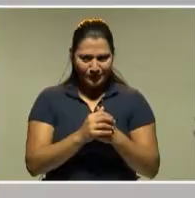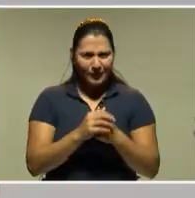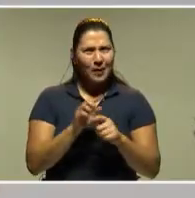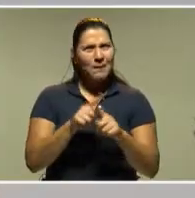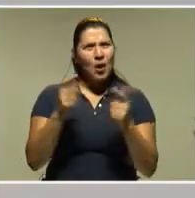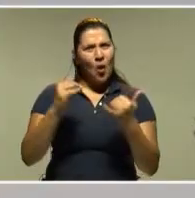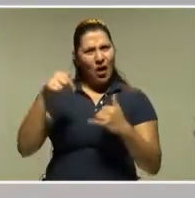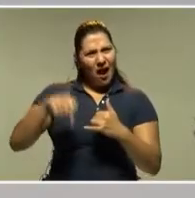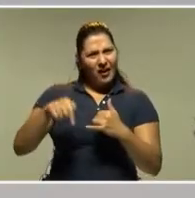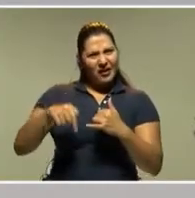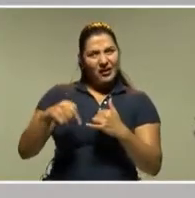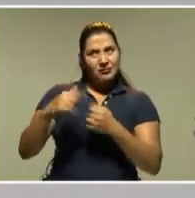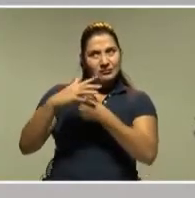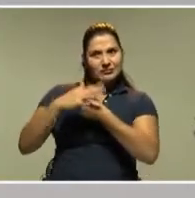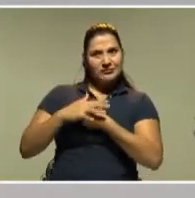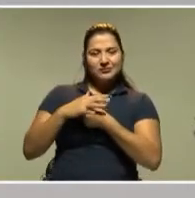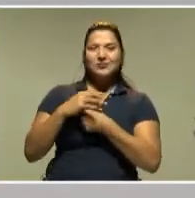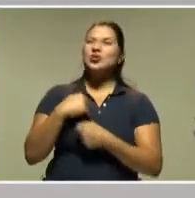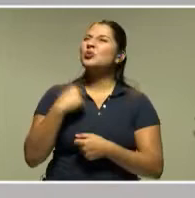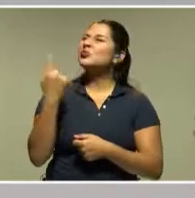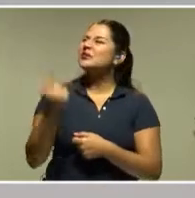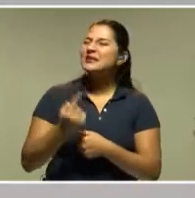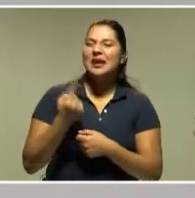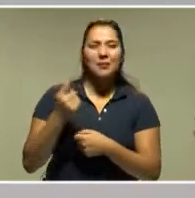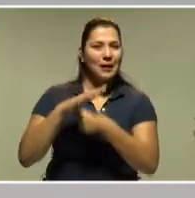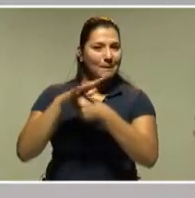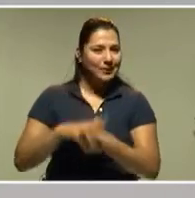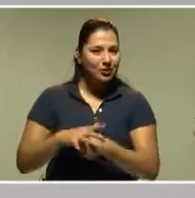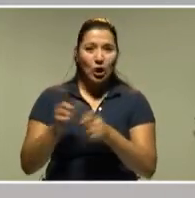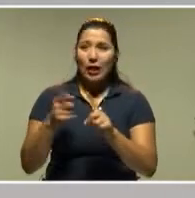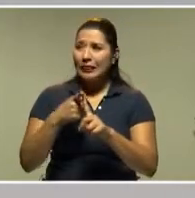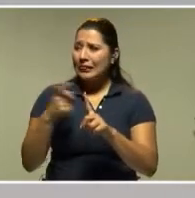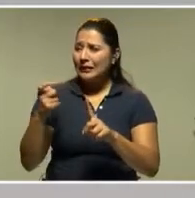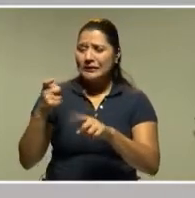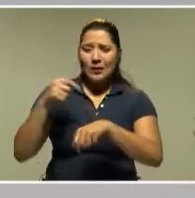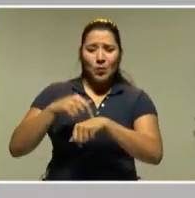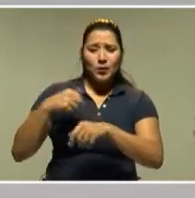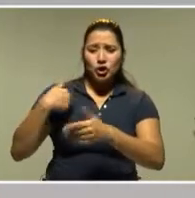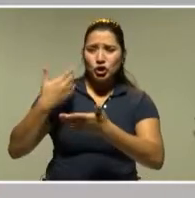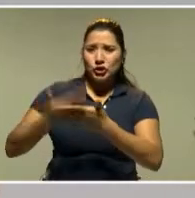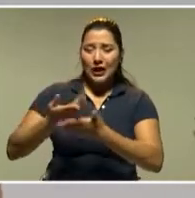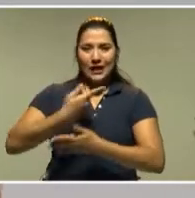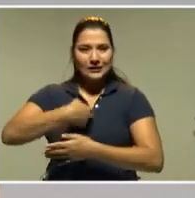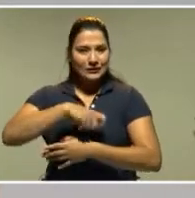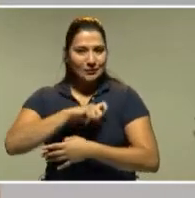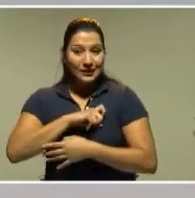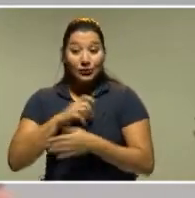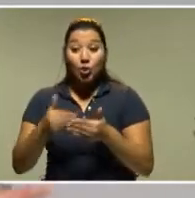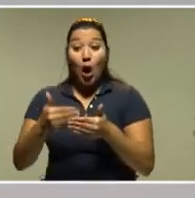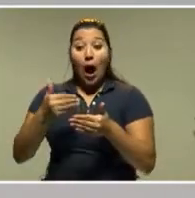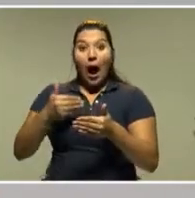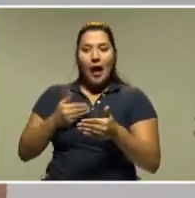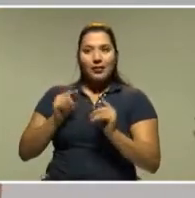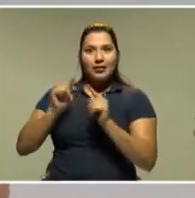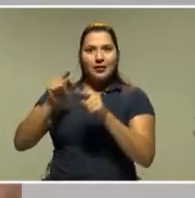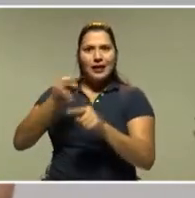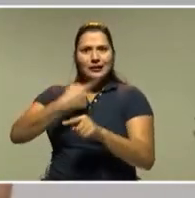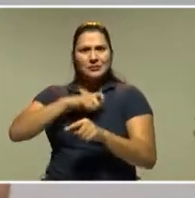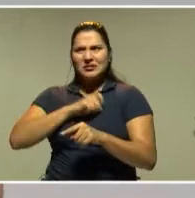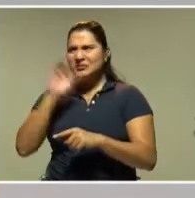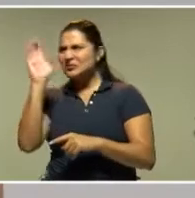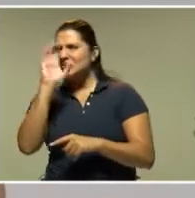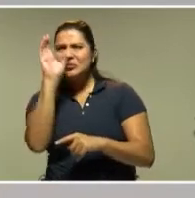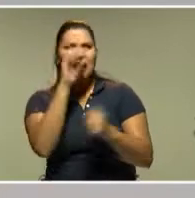que es que yo que siempre he tenido esa presión. Desde el momento, estando en España, era como, antes de ir a España, nosotros buscando patrocinadores, y